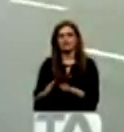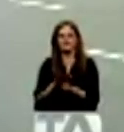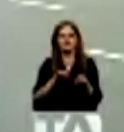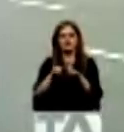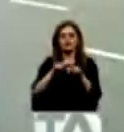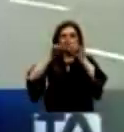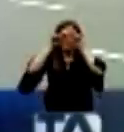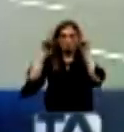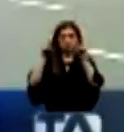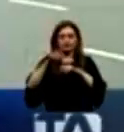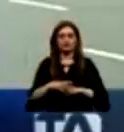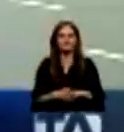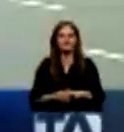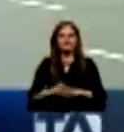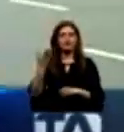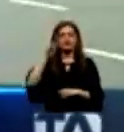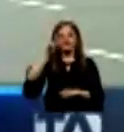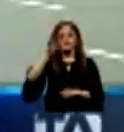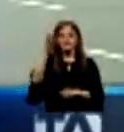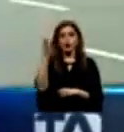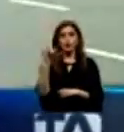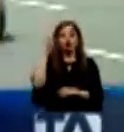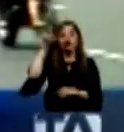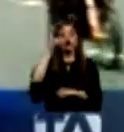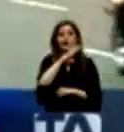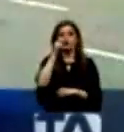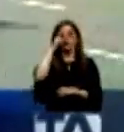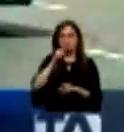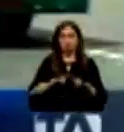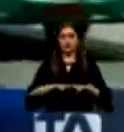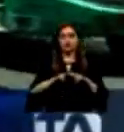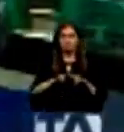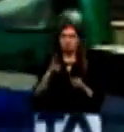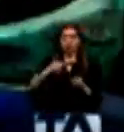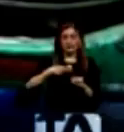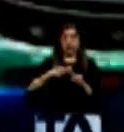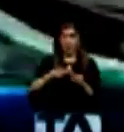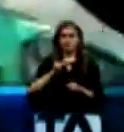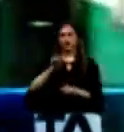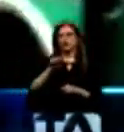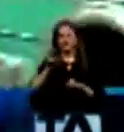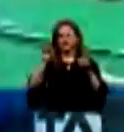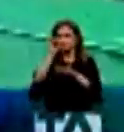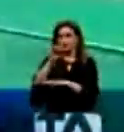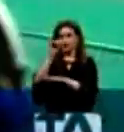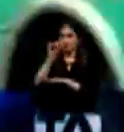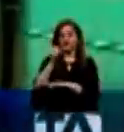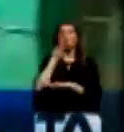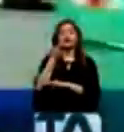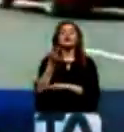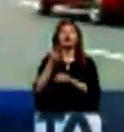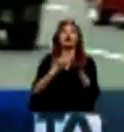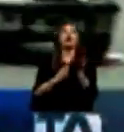el 2015, el gobierno de Rafael Correa ya revisó el subsidio del diésel para el sector industrial. En aquel entonces, el argumento que llegaba